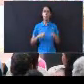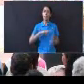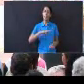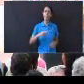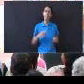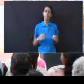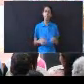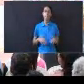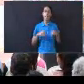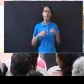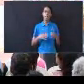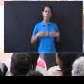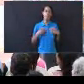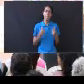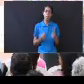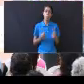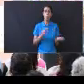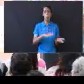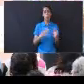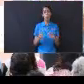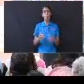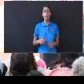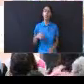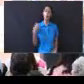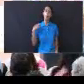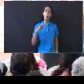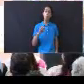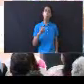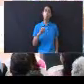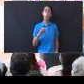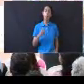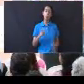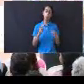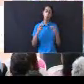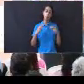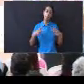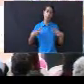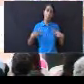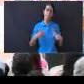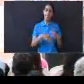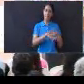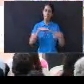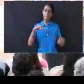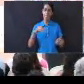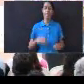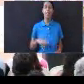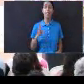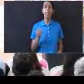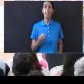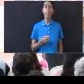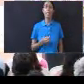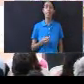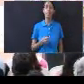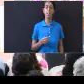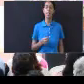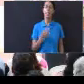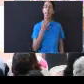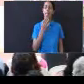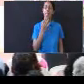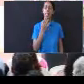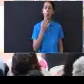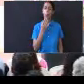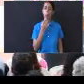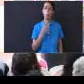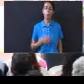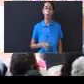Pero hay salida, hermano. Hay salida. Mire, es que mire, qué rico es. Veámoslo así, hermanos. Algo así